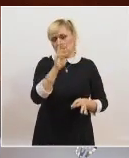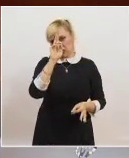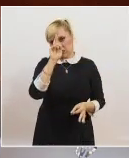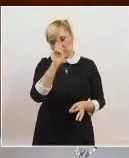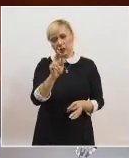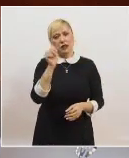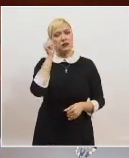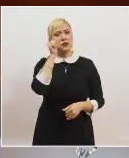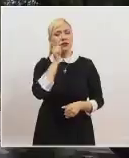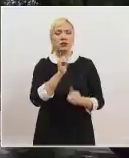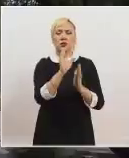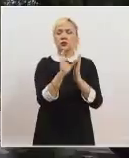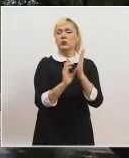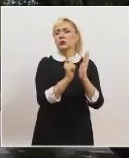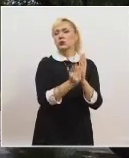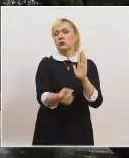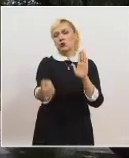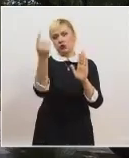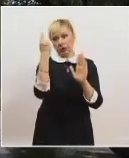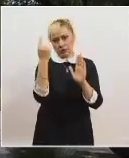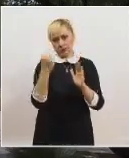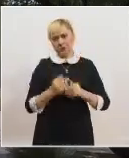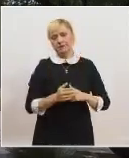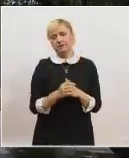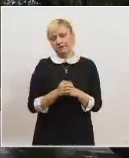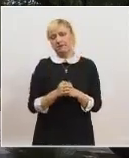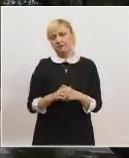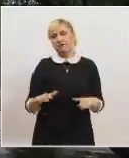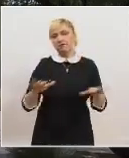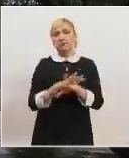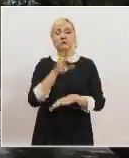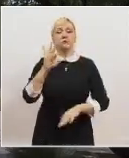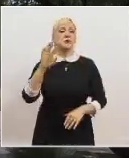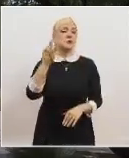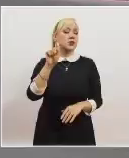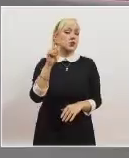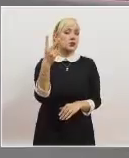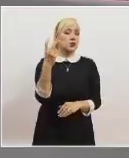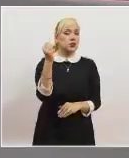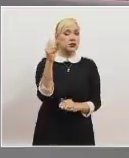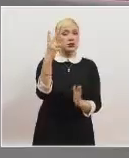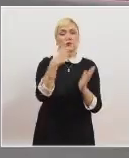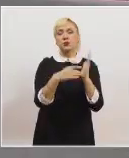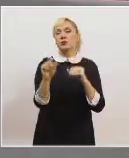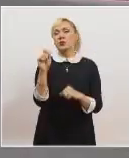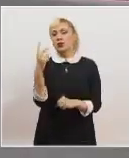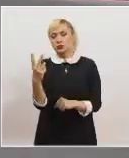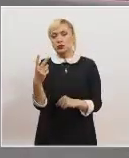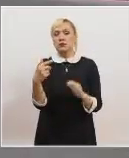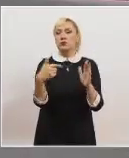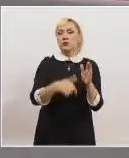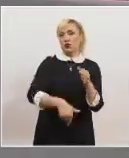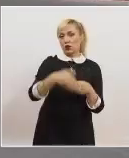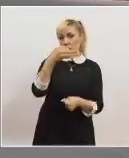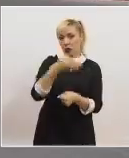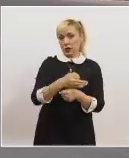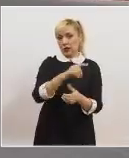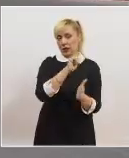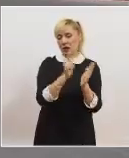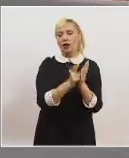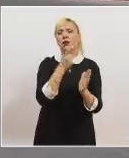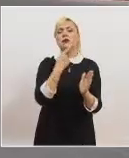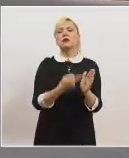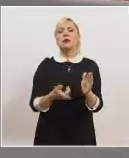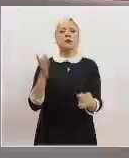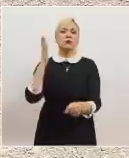siempre la Constitución. El artículo fue reformado el 22 de septiembre de 2022. La norma vigente establece la sanción